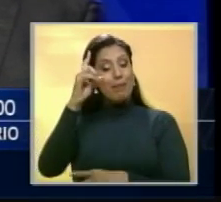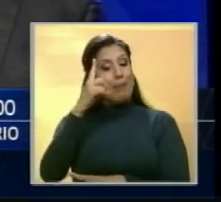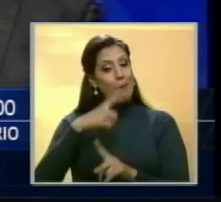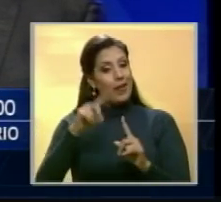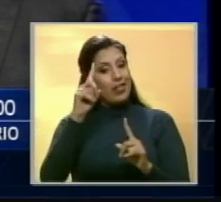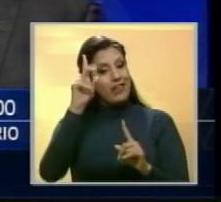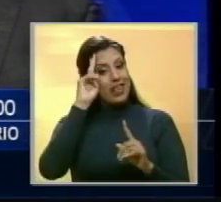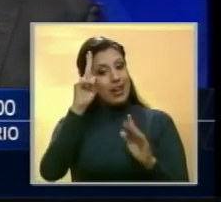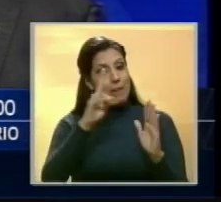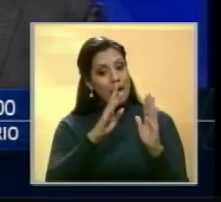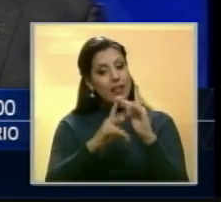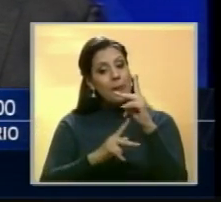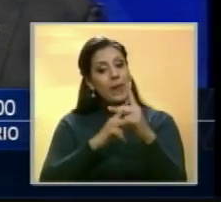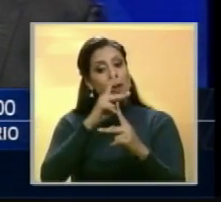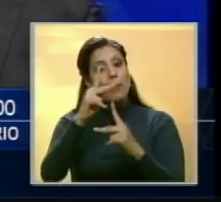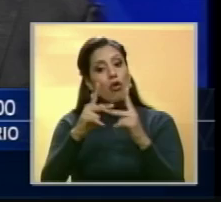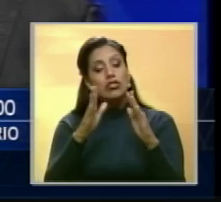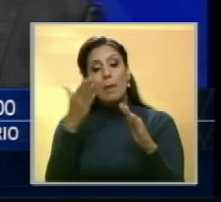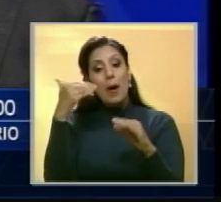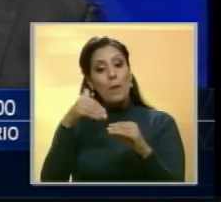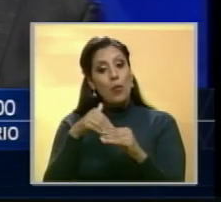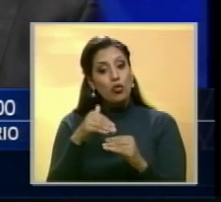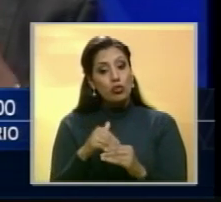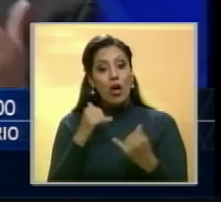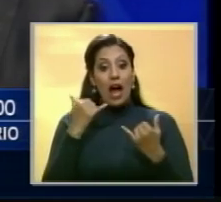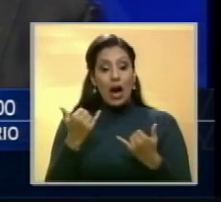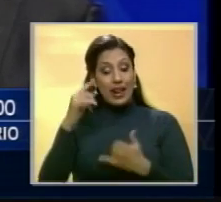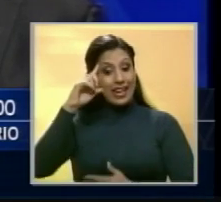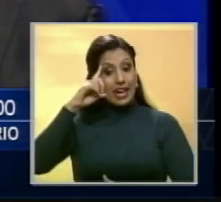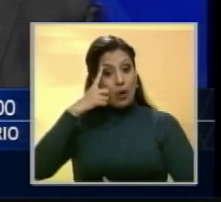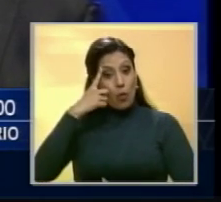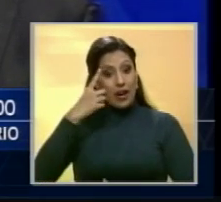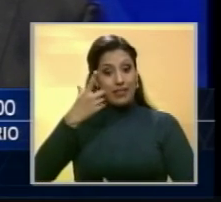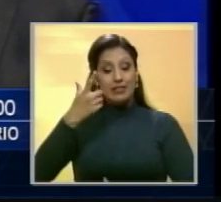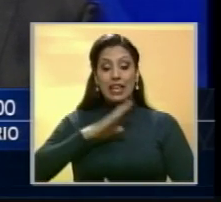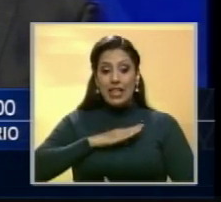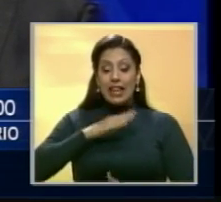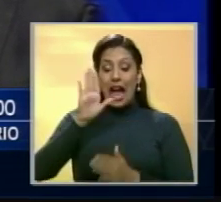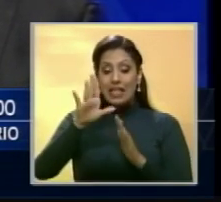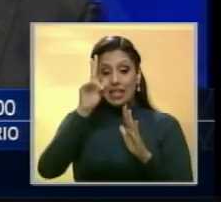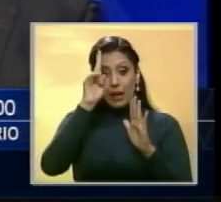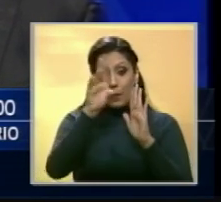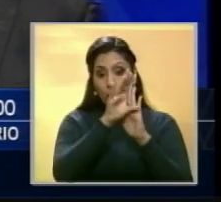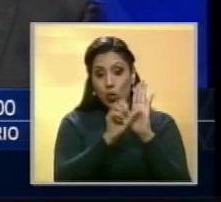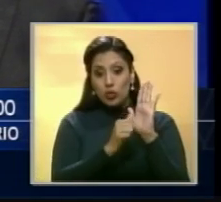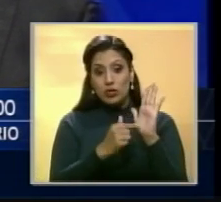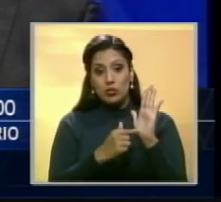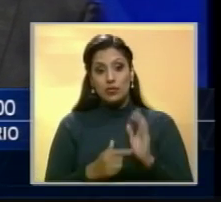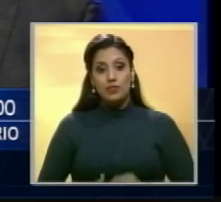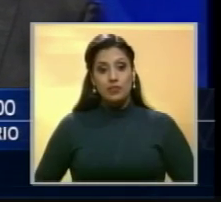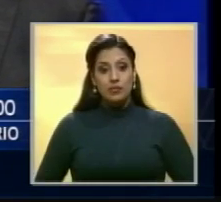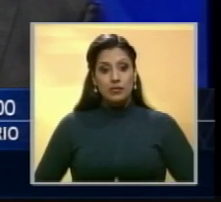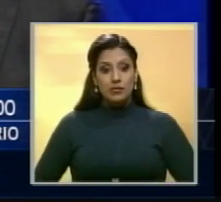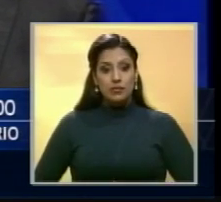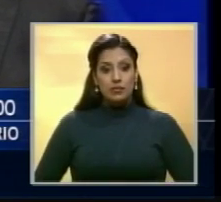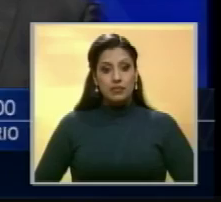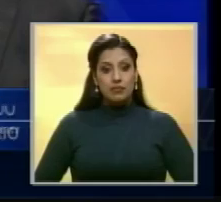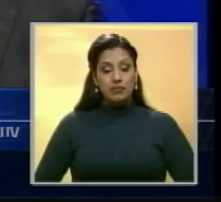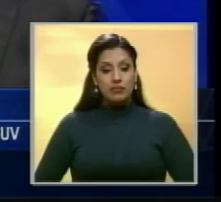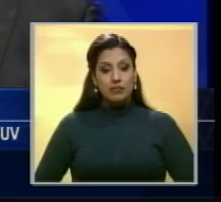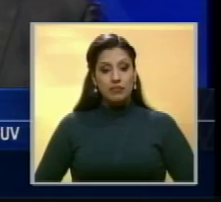se cumplan los procesos previos para convocar al referéndum. Recordó que esta figura está dentro de la Constitución Nacional.